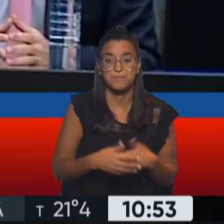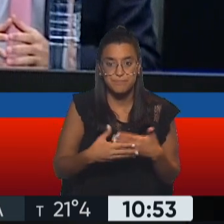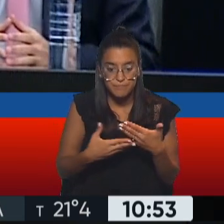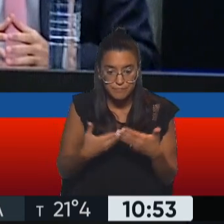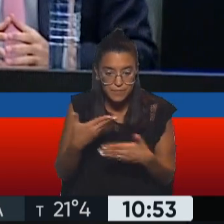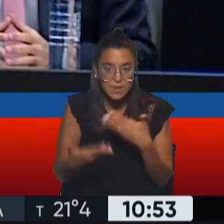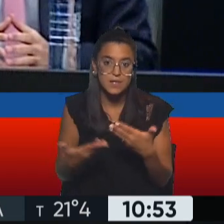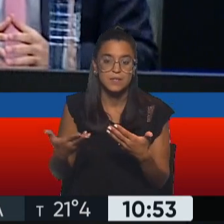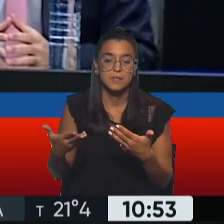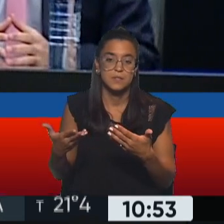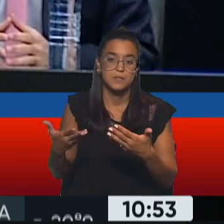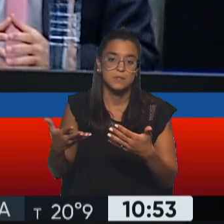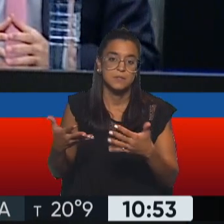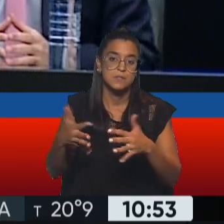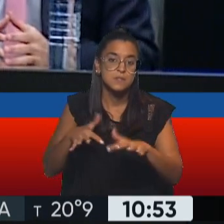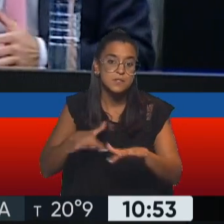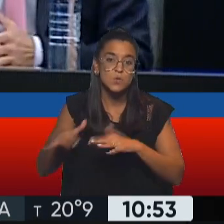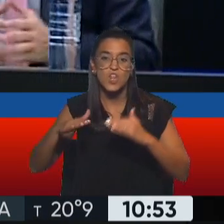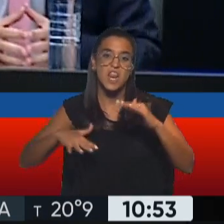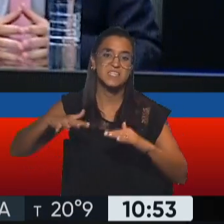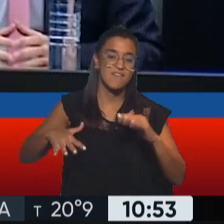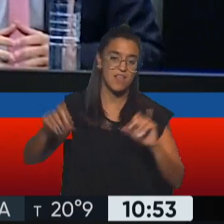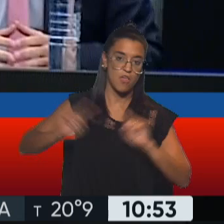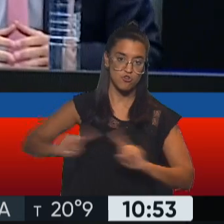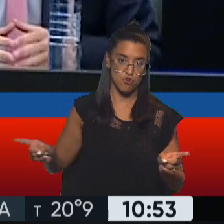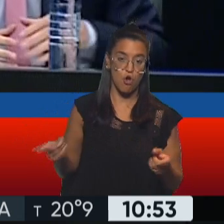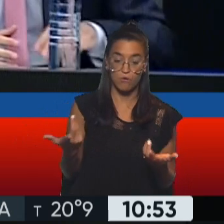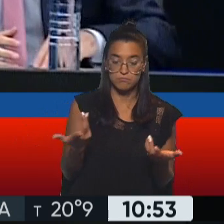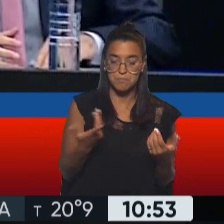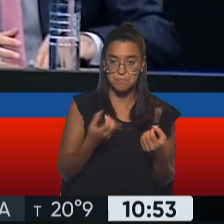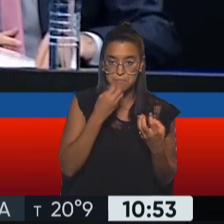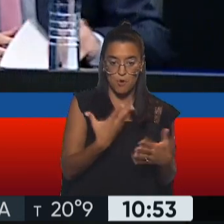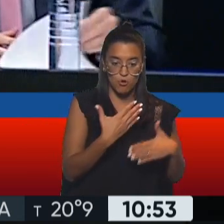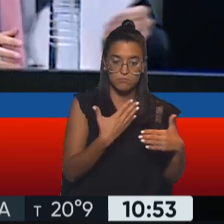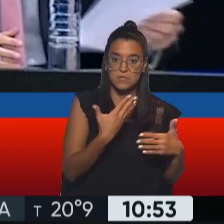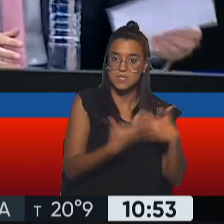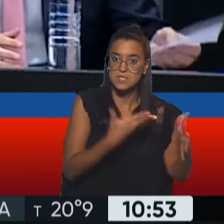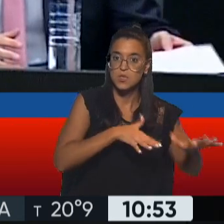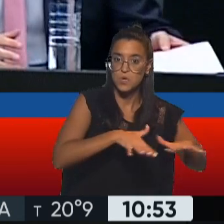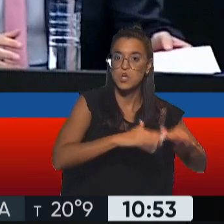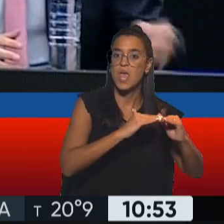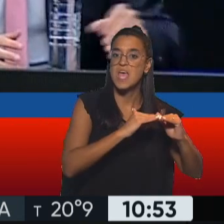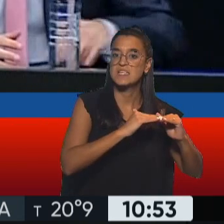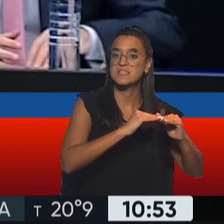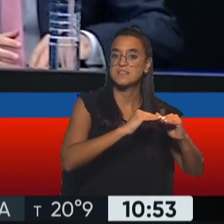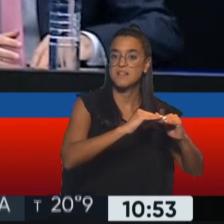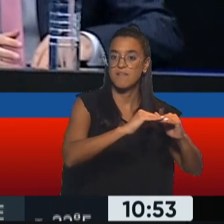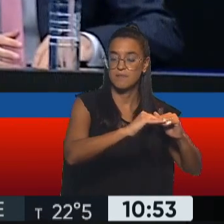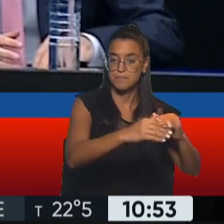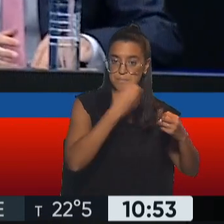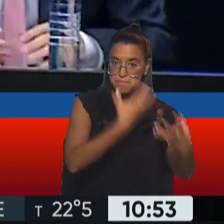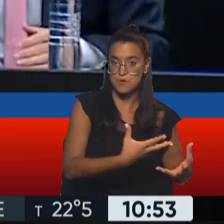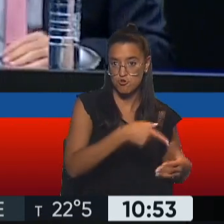transite una situación de inestabilidad y que por el contrario contribuyan a una situación de